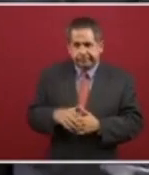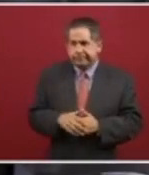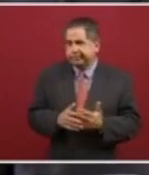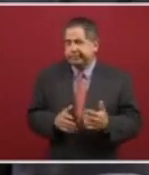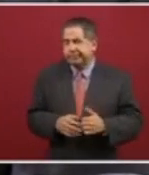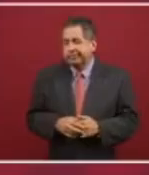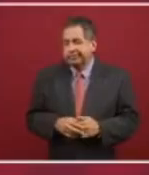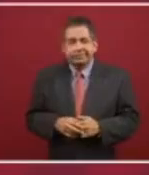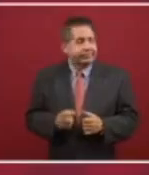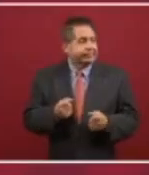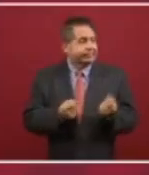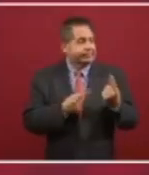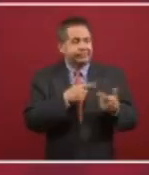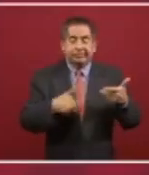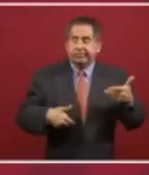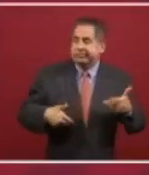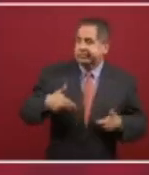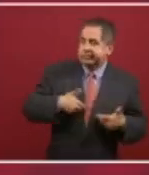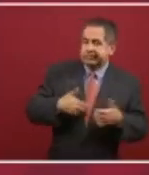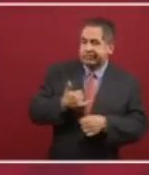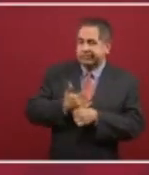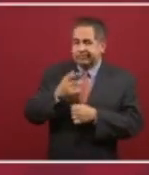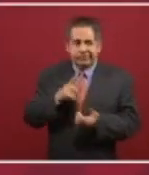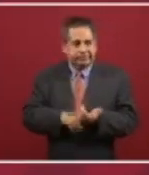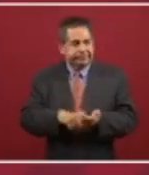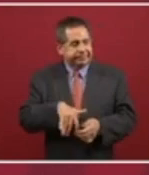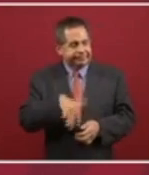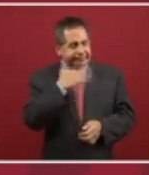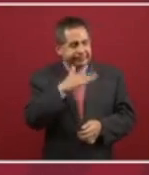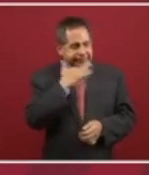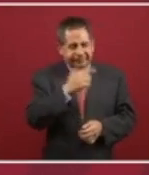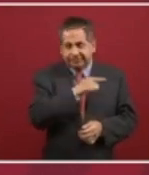les molesta mucho a los corruptos,